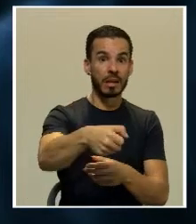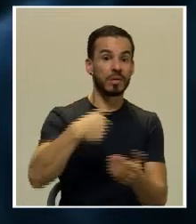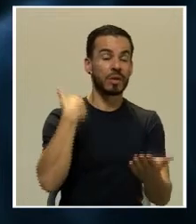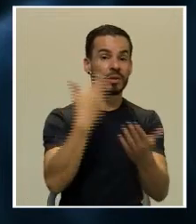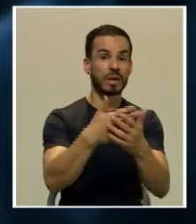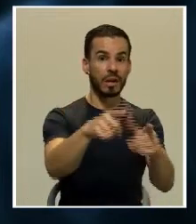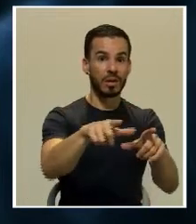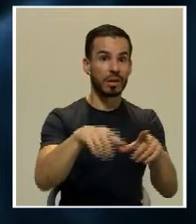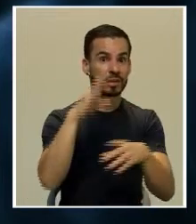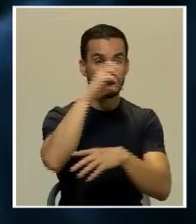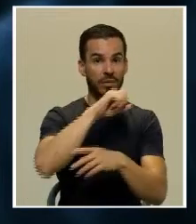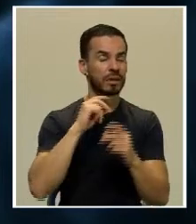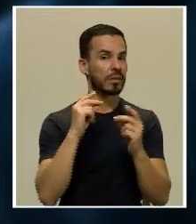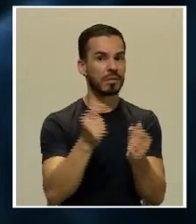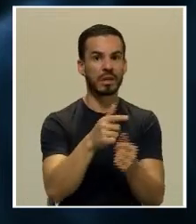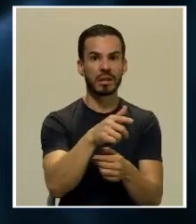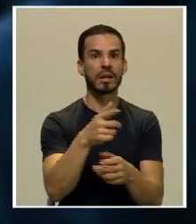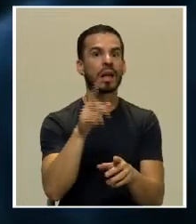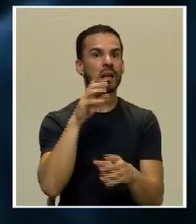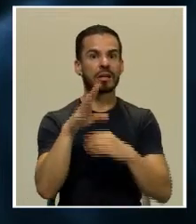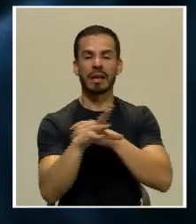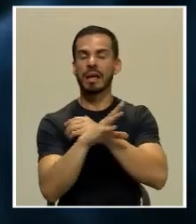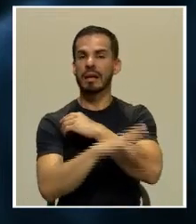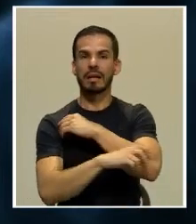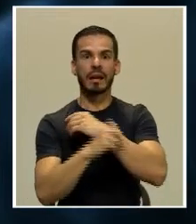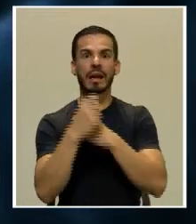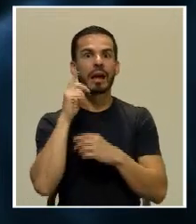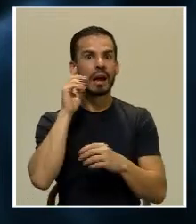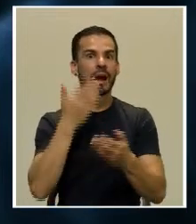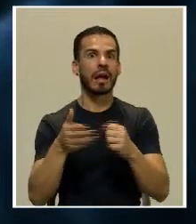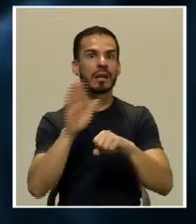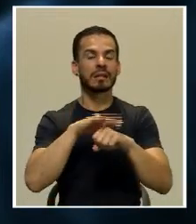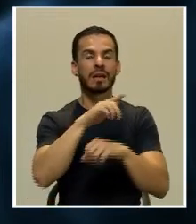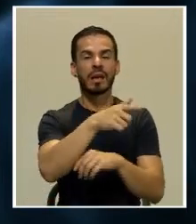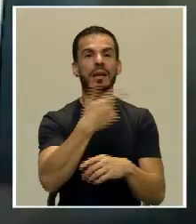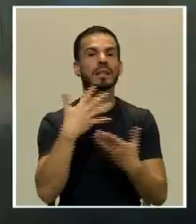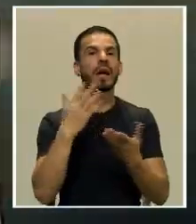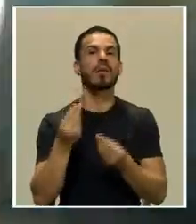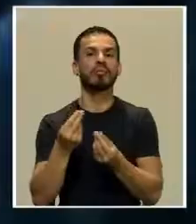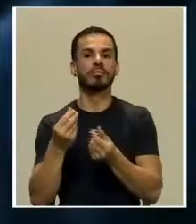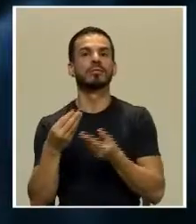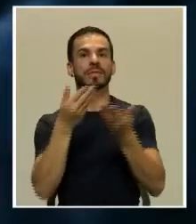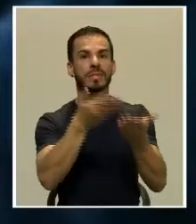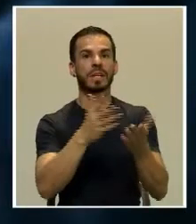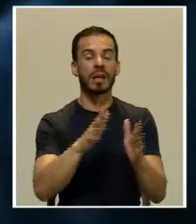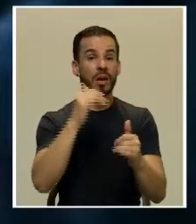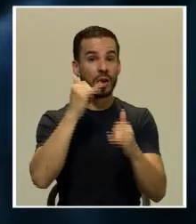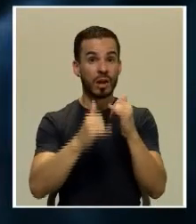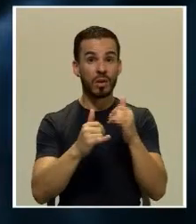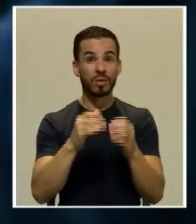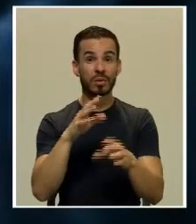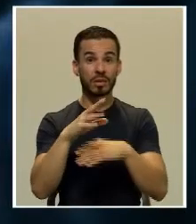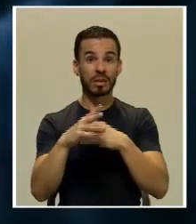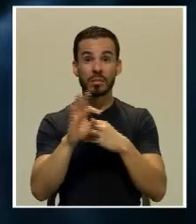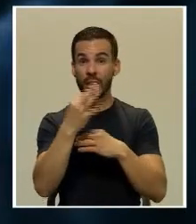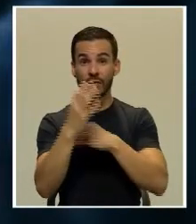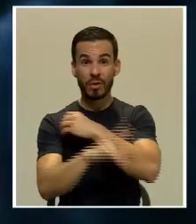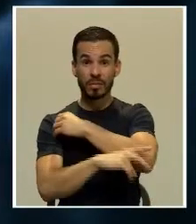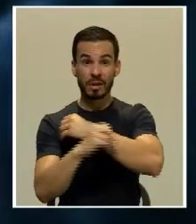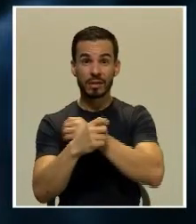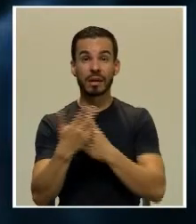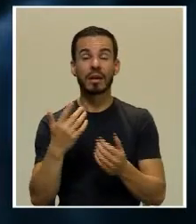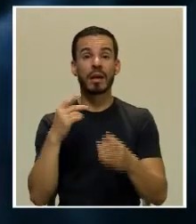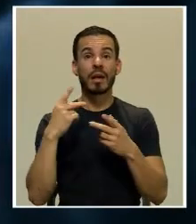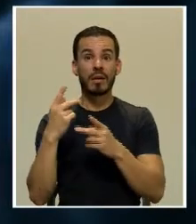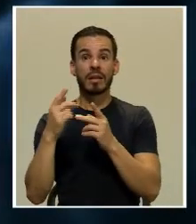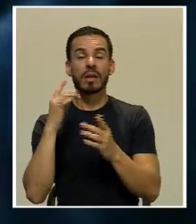llega al sitio se da cuenta inmediato que fue engañado y para ese momento ya dio su dinero. El último timo de préstamos de dinero, en este caso